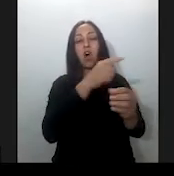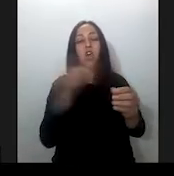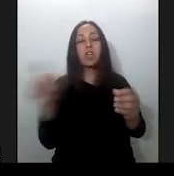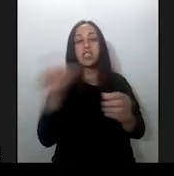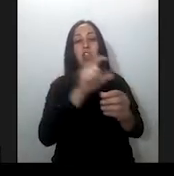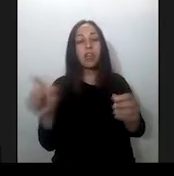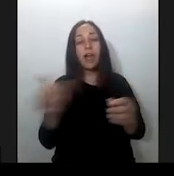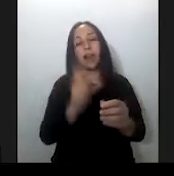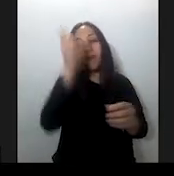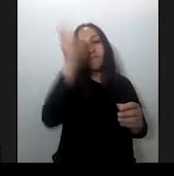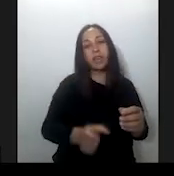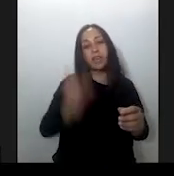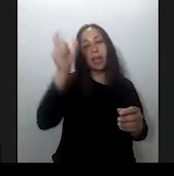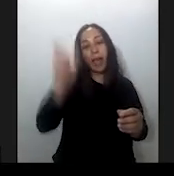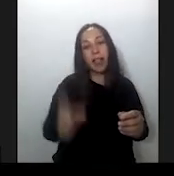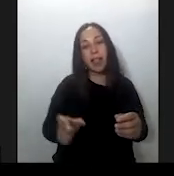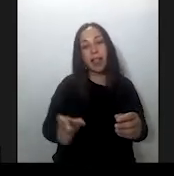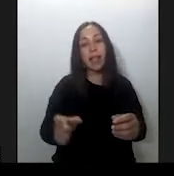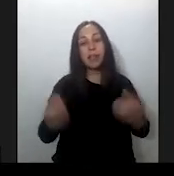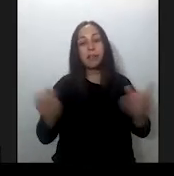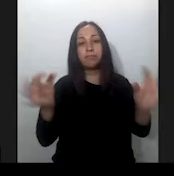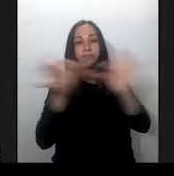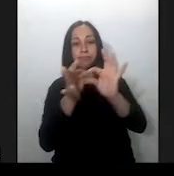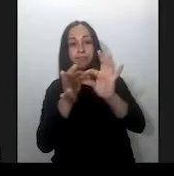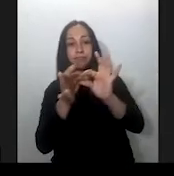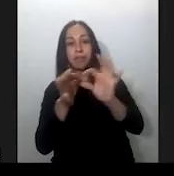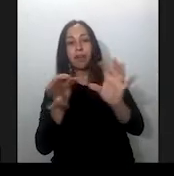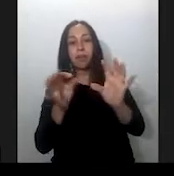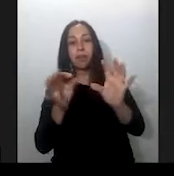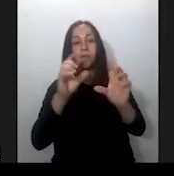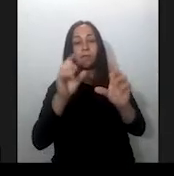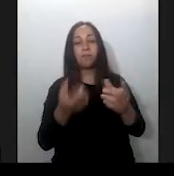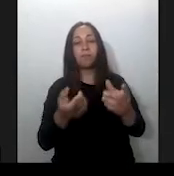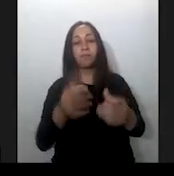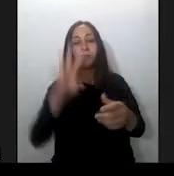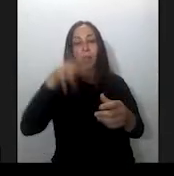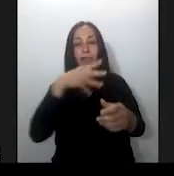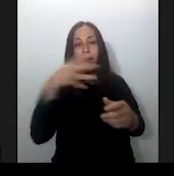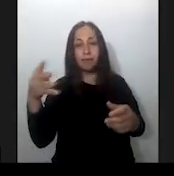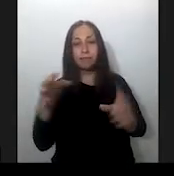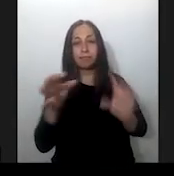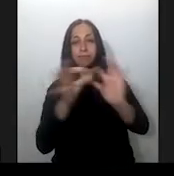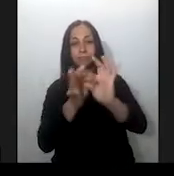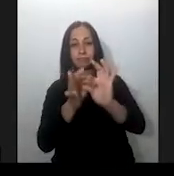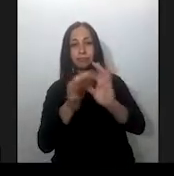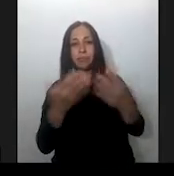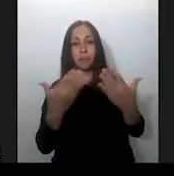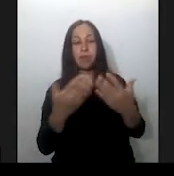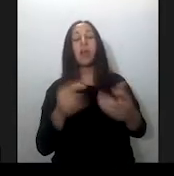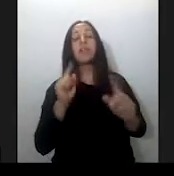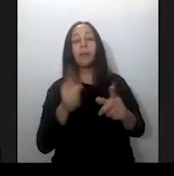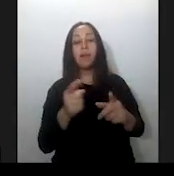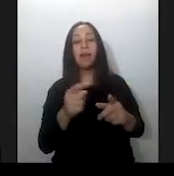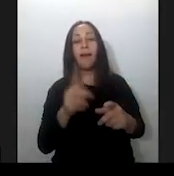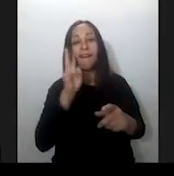horizontalmente, verticalmente las celdas, como para tener un diagrama específico sobre nuestra tabla. Y luego también vamos a ver